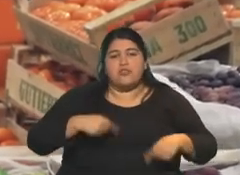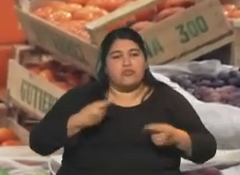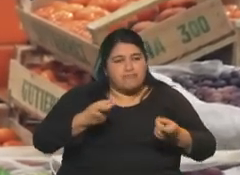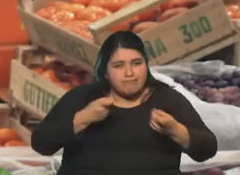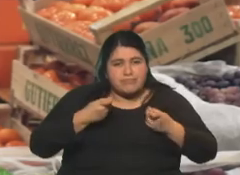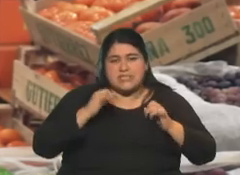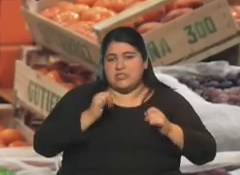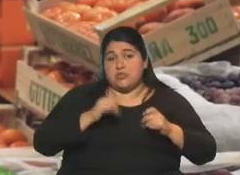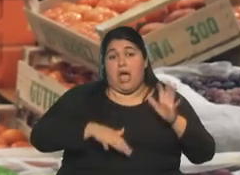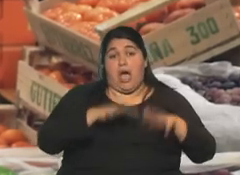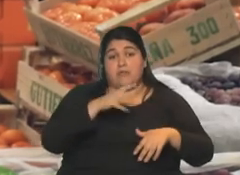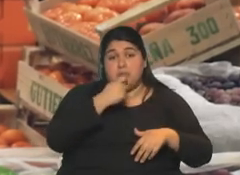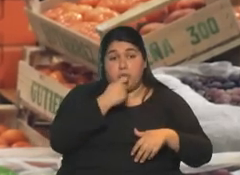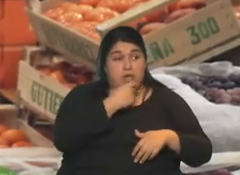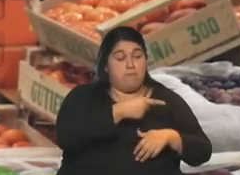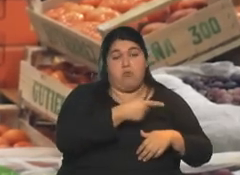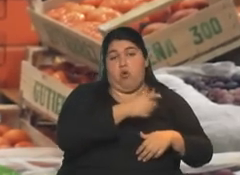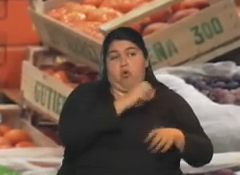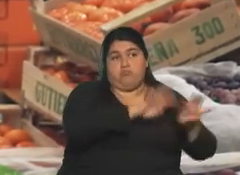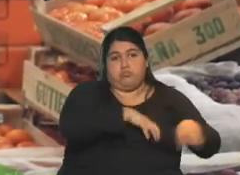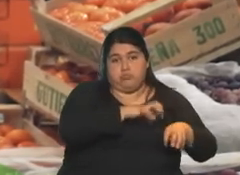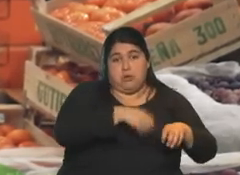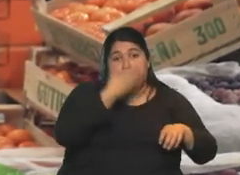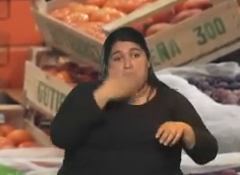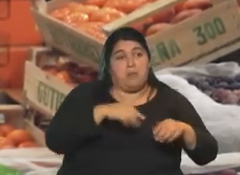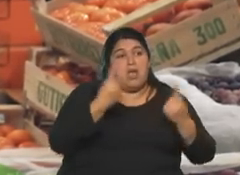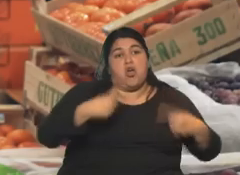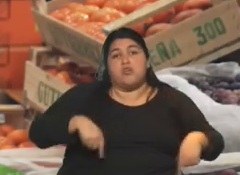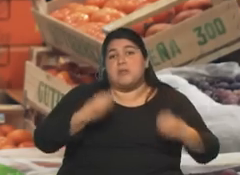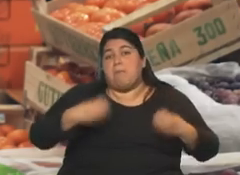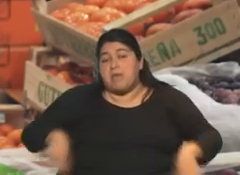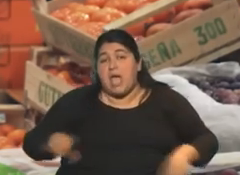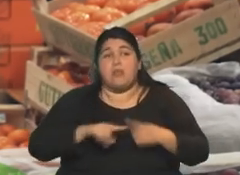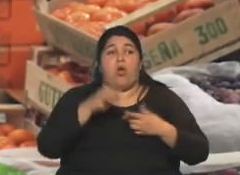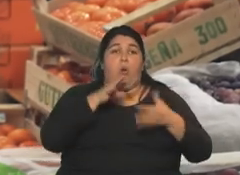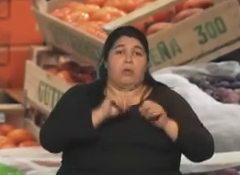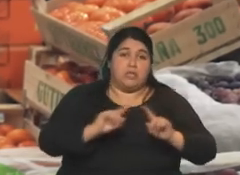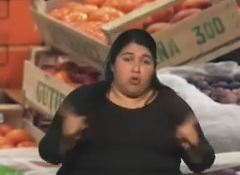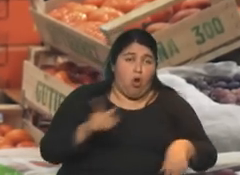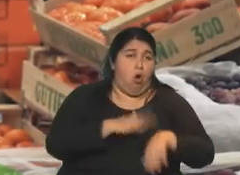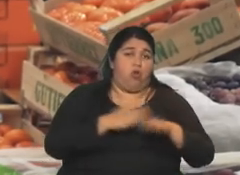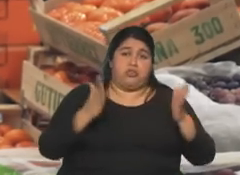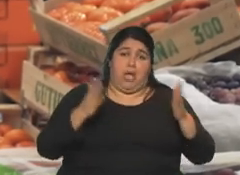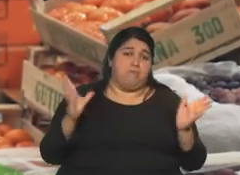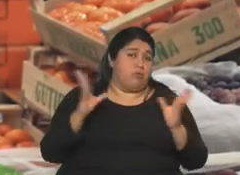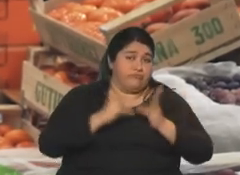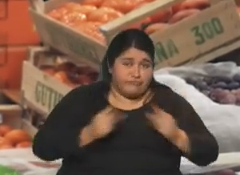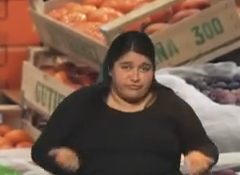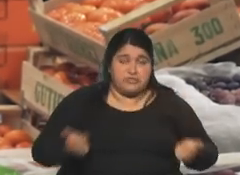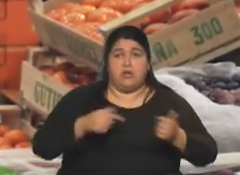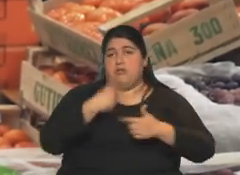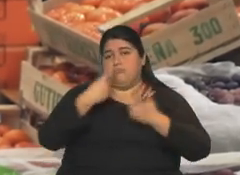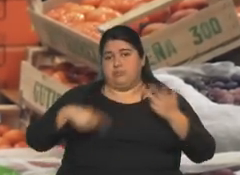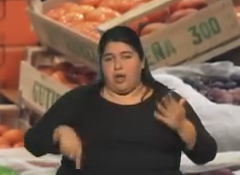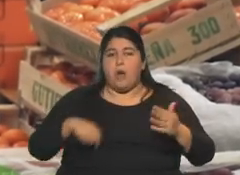por ahí vos sacás una cantidad del campo y en el medio se va perdiendo mercadería o porque no se vende o porque ya pasó el tiempo, pasa mucho. Por eso es